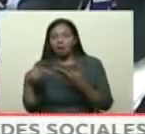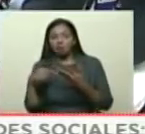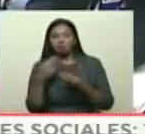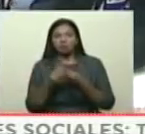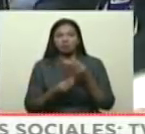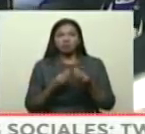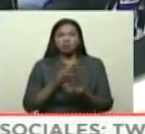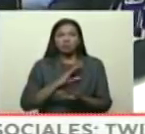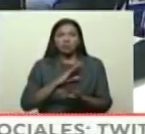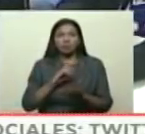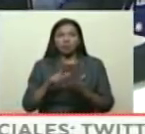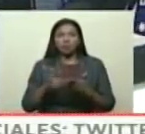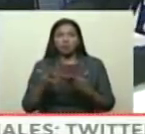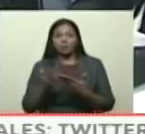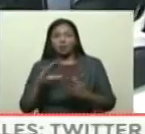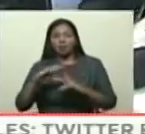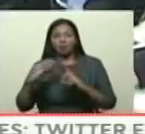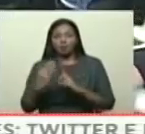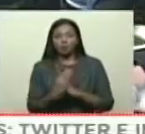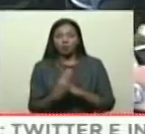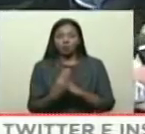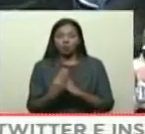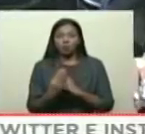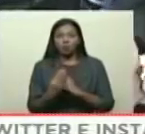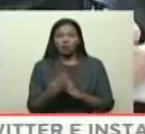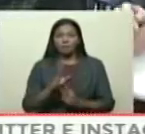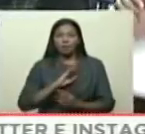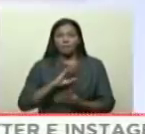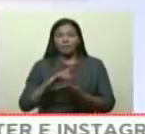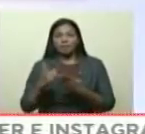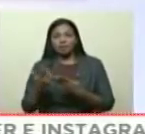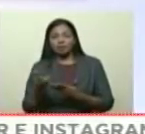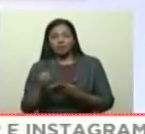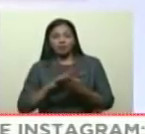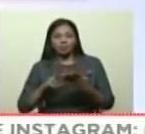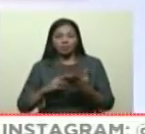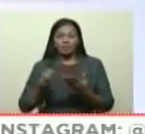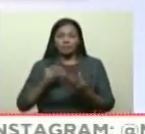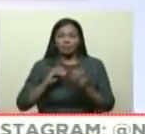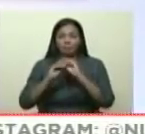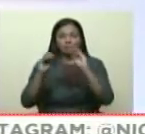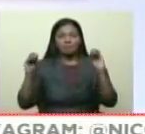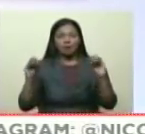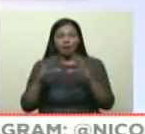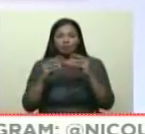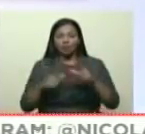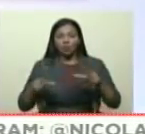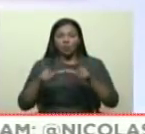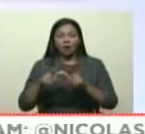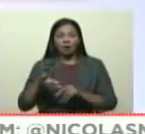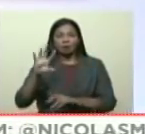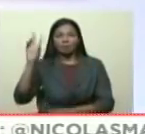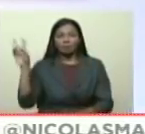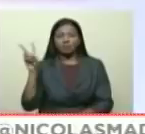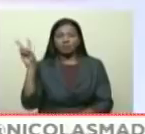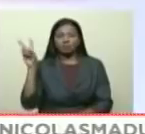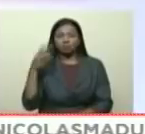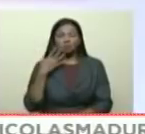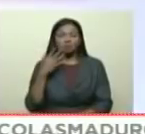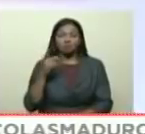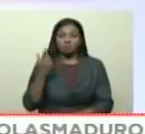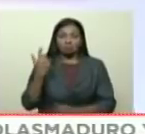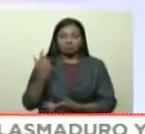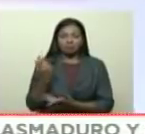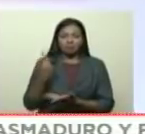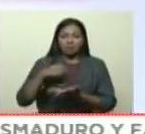colaterales de la cultura del libro y de la lectura a todo el país. Aquí me propone un conjunto de